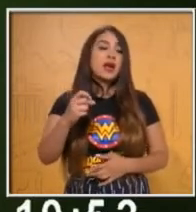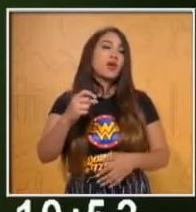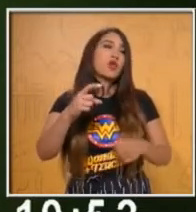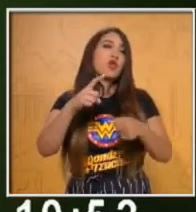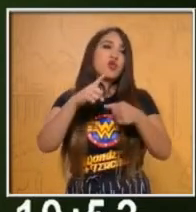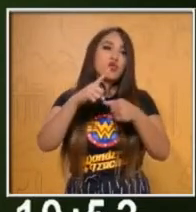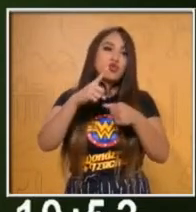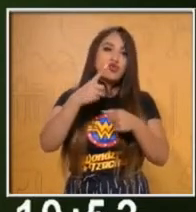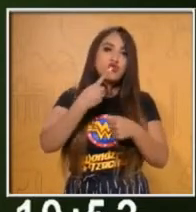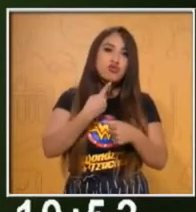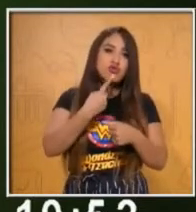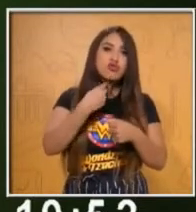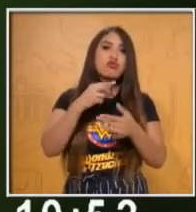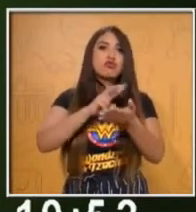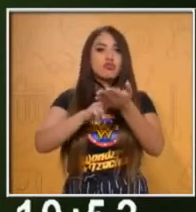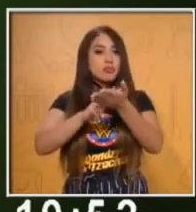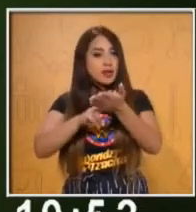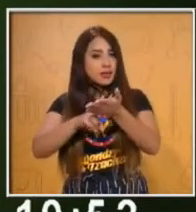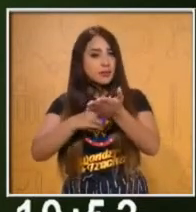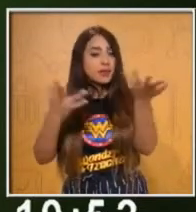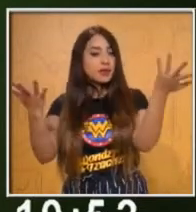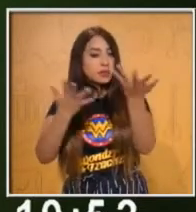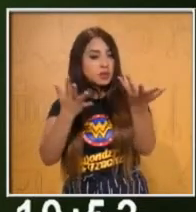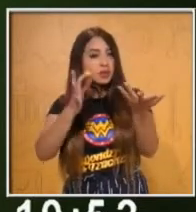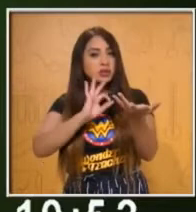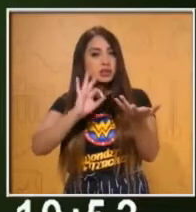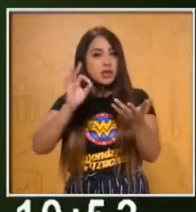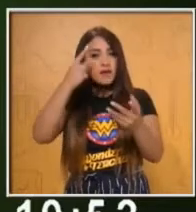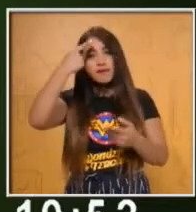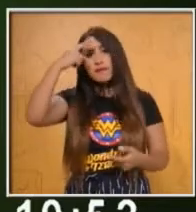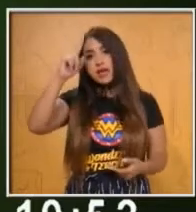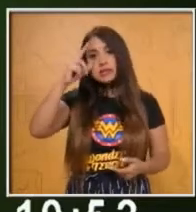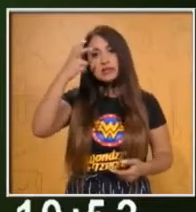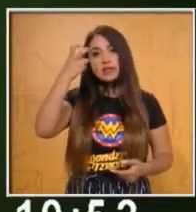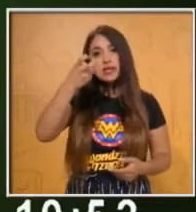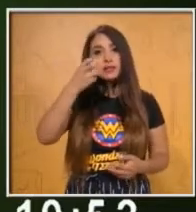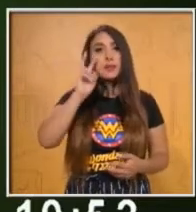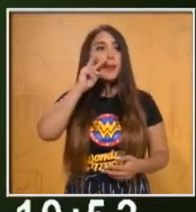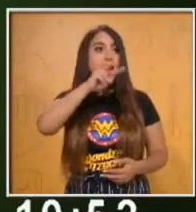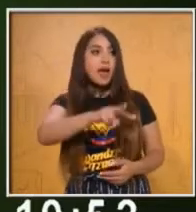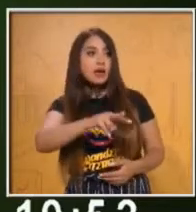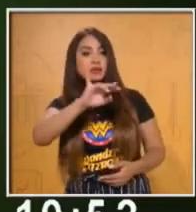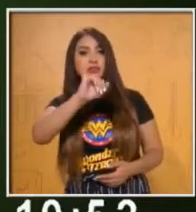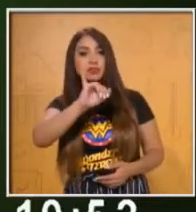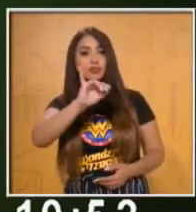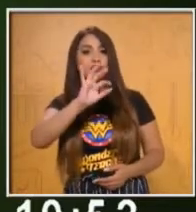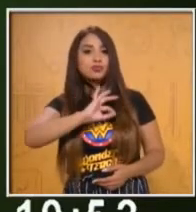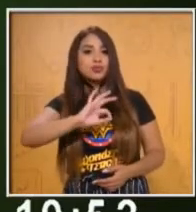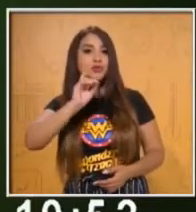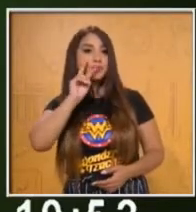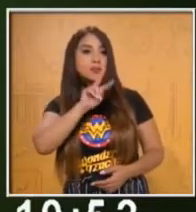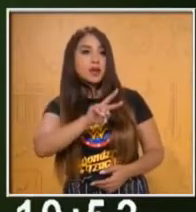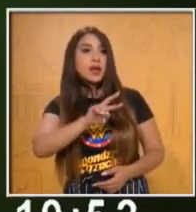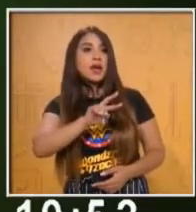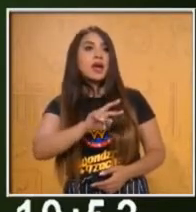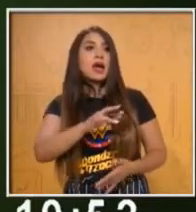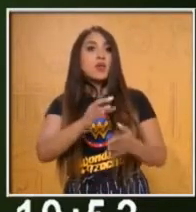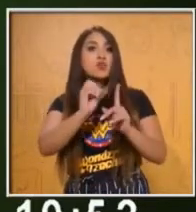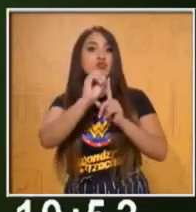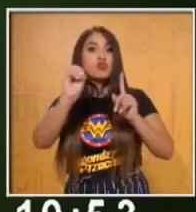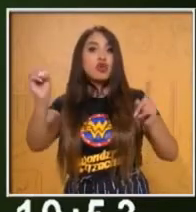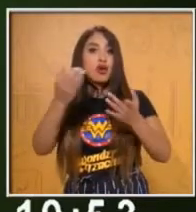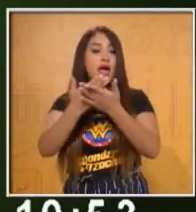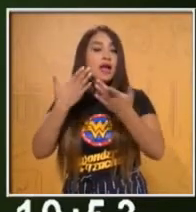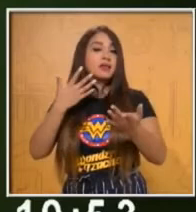para que los puedas identificar más fácilmente y que observes que tienen un guión antes de iniciar. Muy bien,